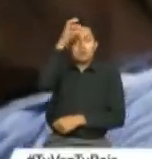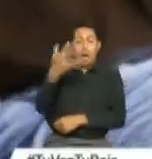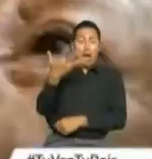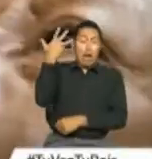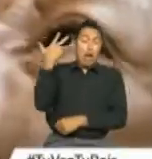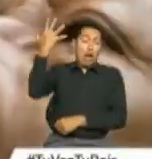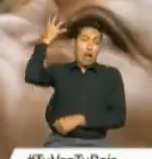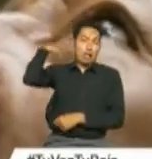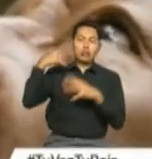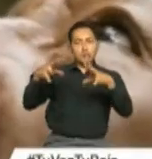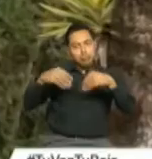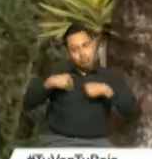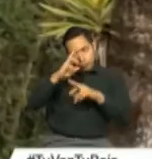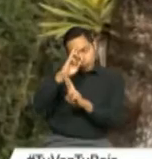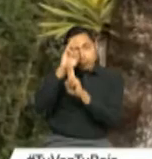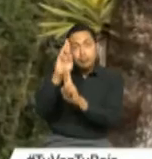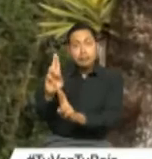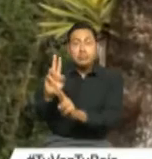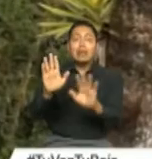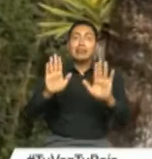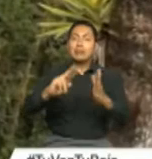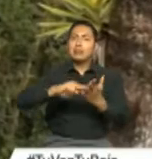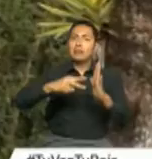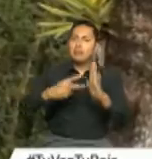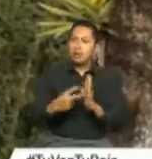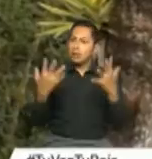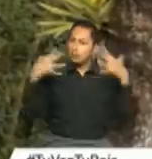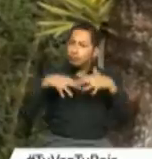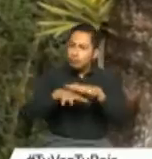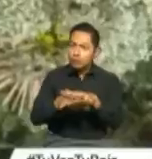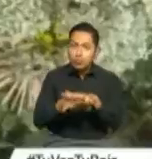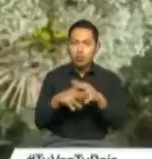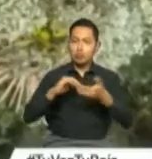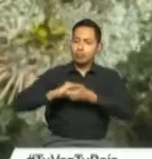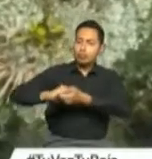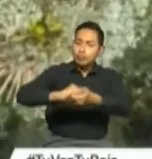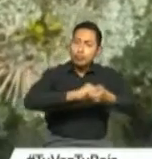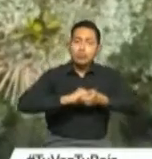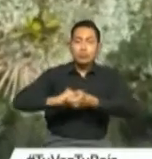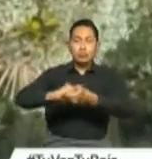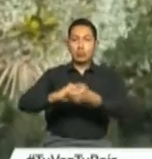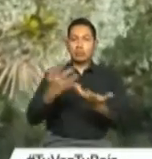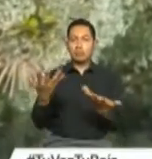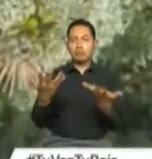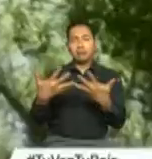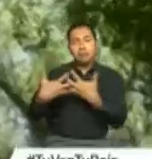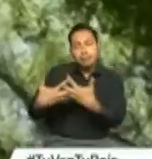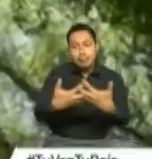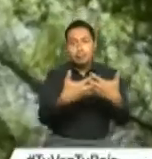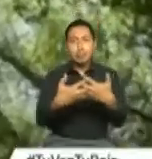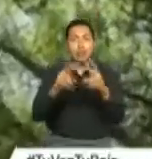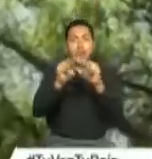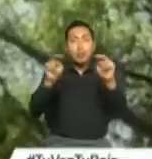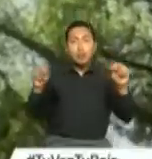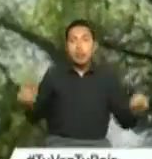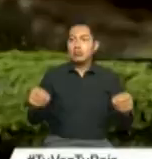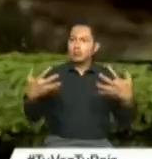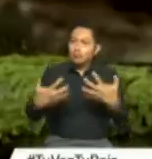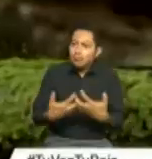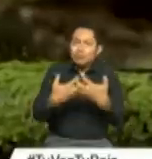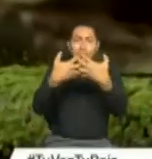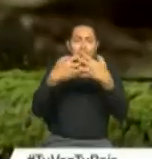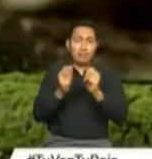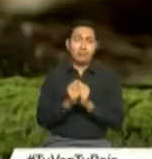este concepto se consolida una nueva forma de convivencia ciudadana, en diversidad y armonía con la naturaleza. Este